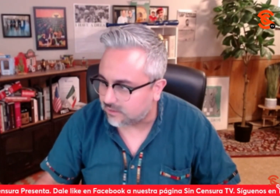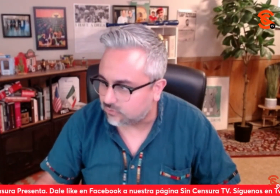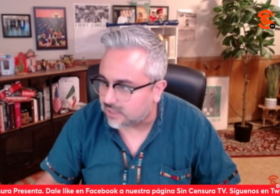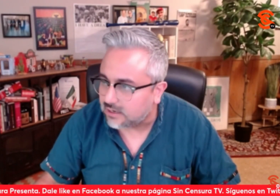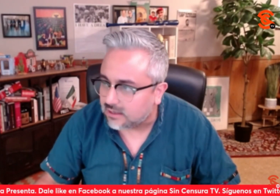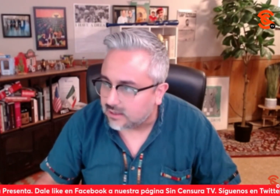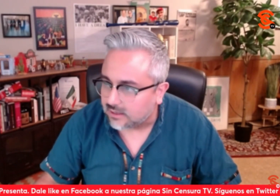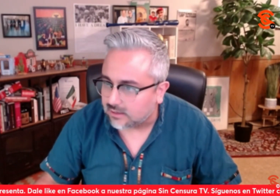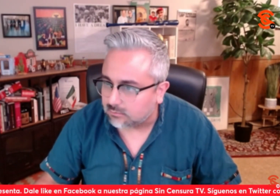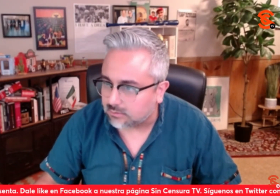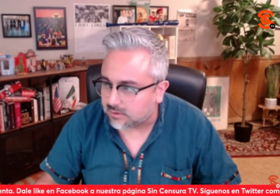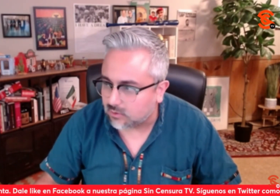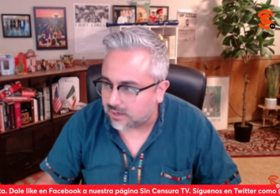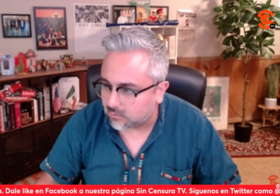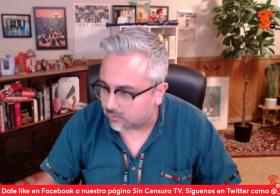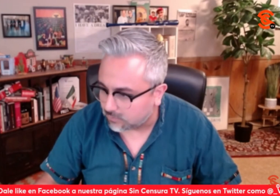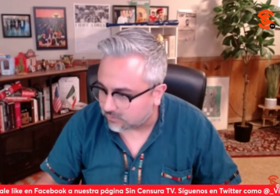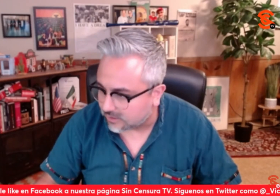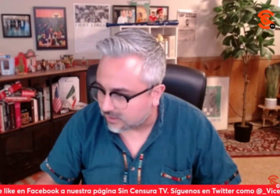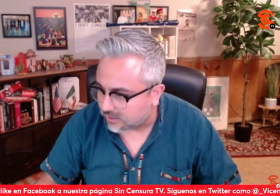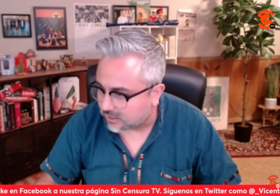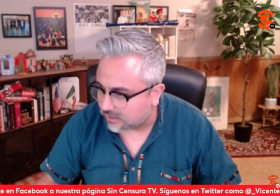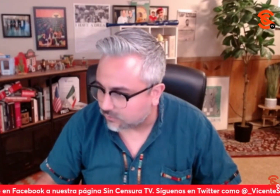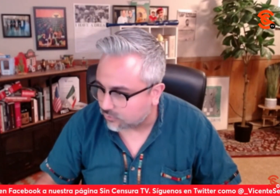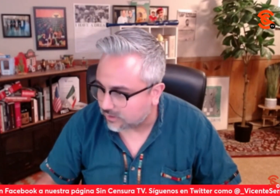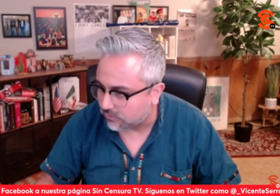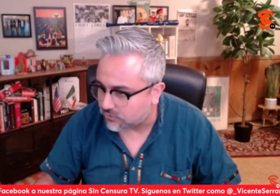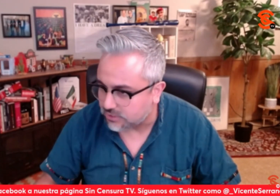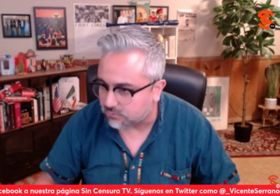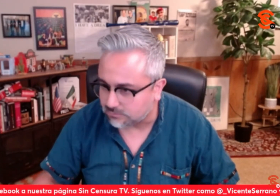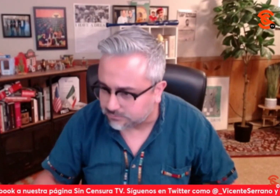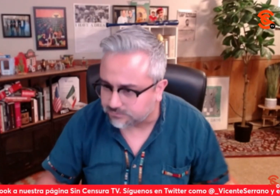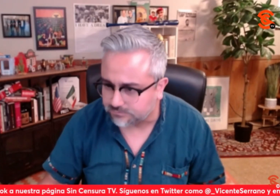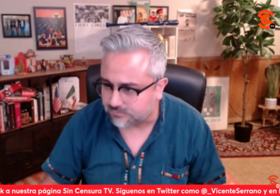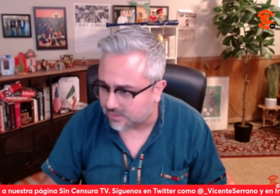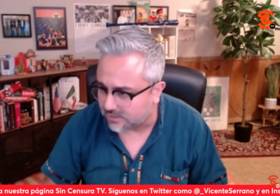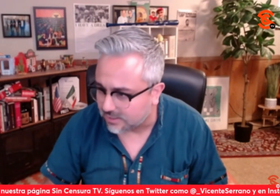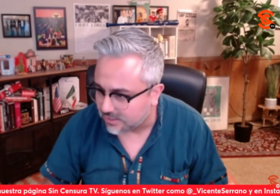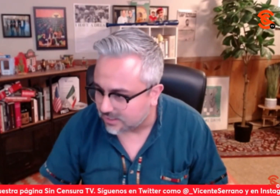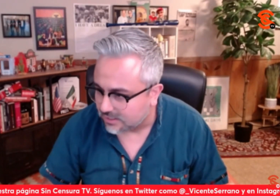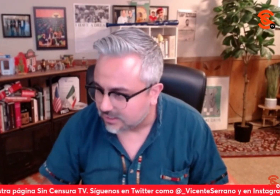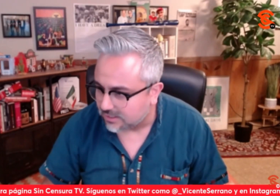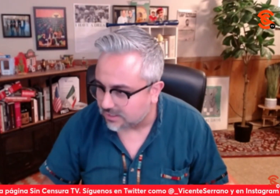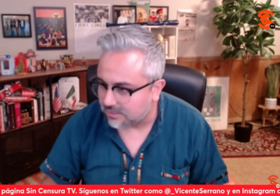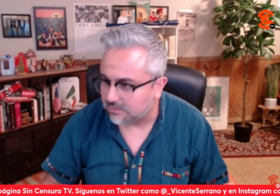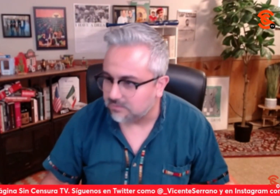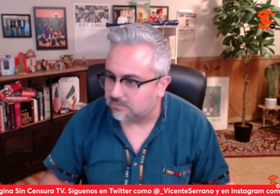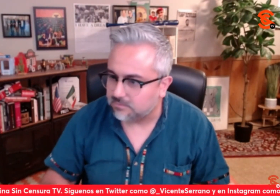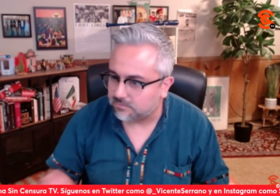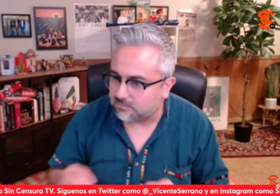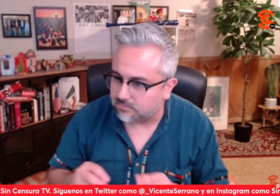Guardia Nacional. En primer lugar, bueno, pues la doctora Claudia Sheinbaum